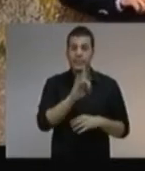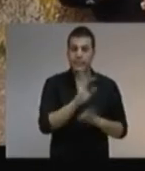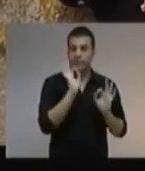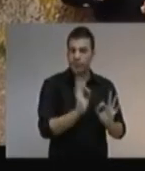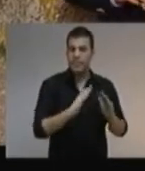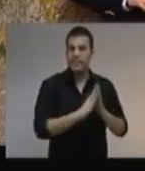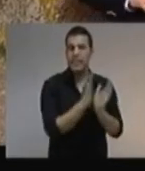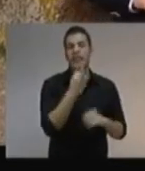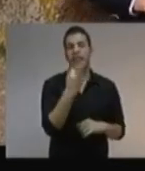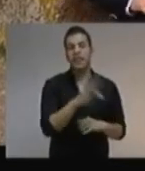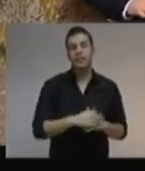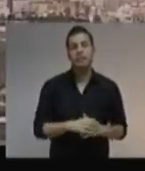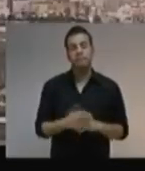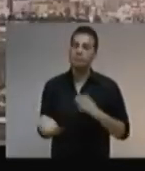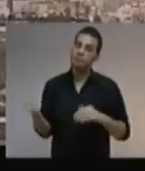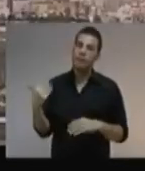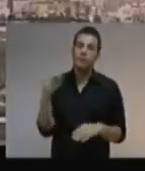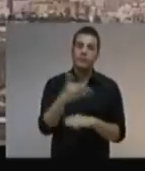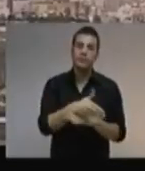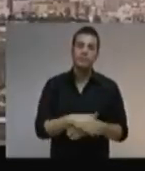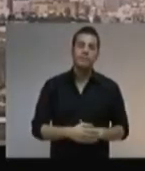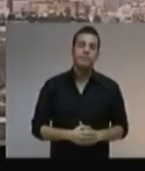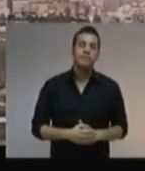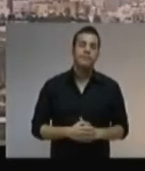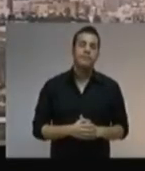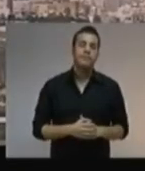Sí, concretamente el de San Francisco. Pues vamos a ello.